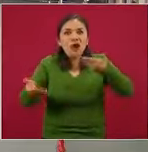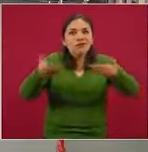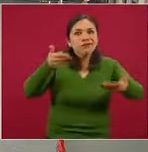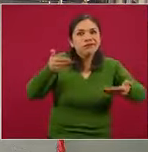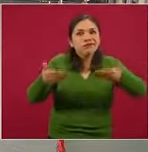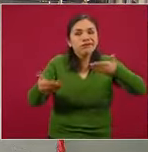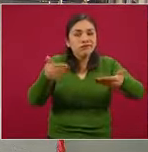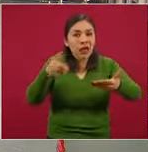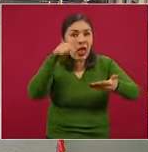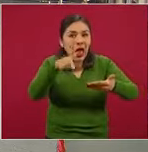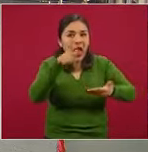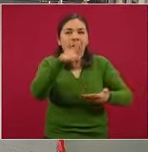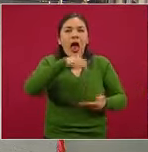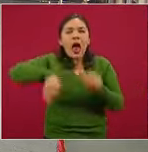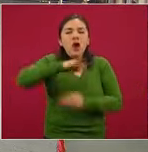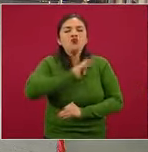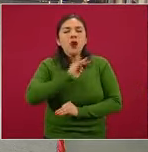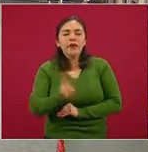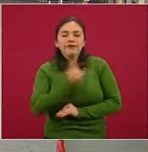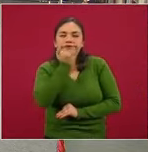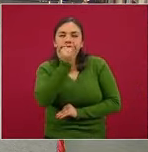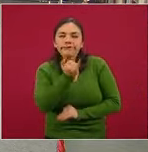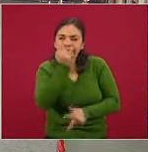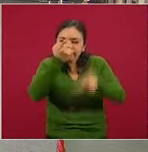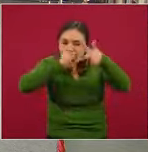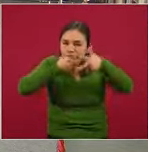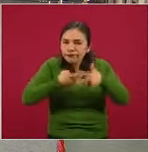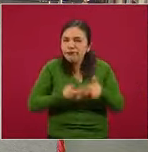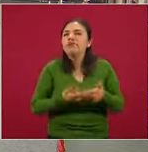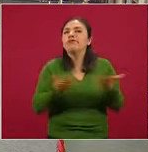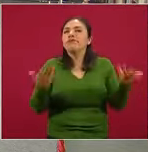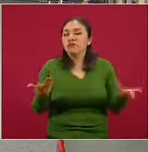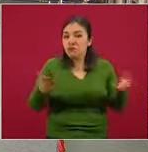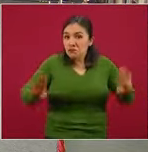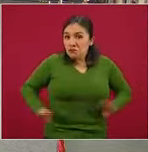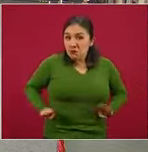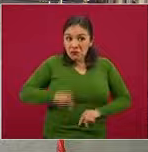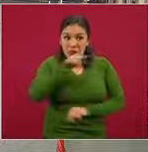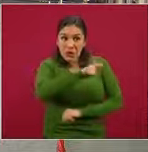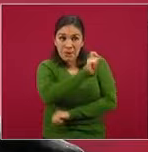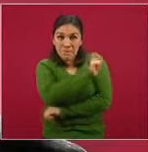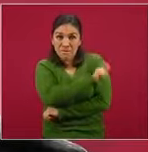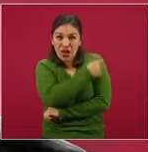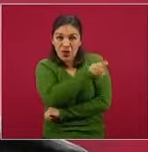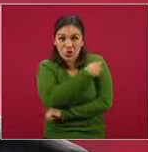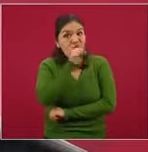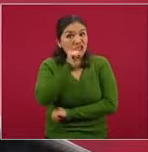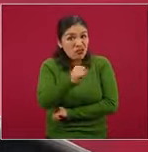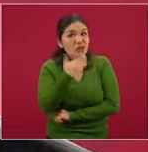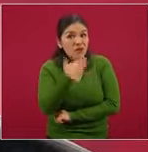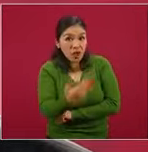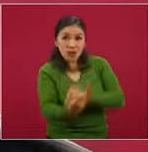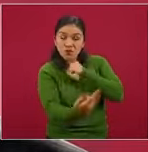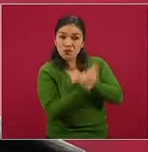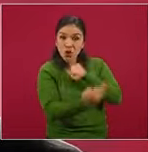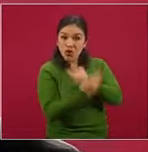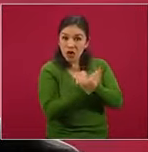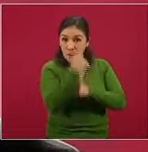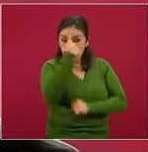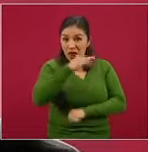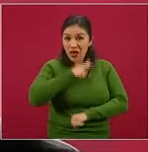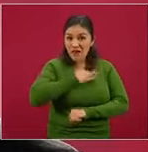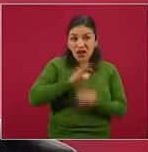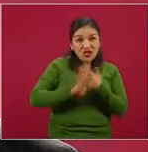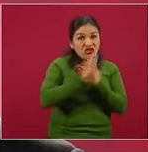comparación permite estimar la capacidad de la vacuna candidato de proteger contra la infección.